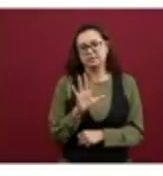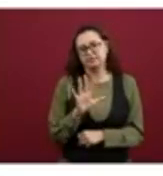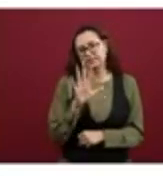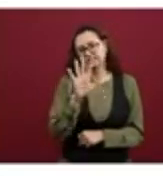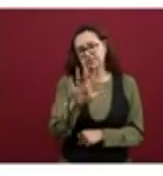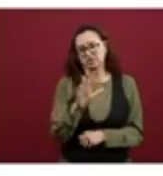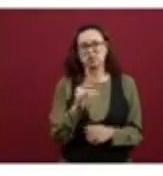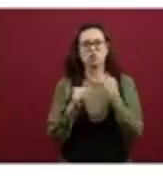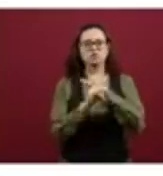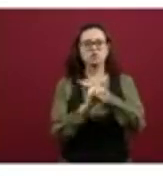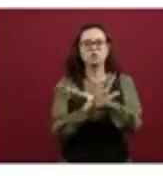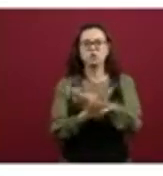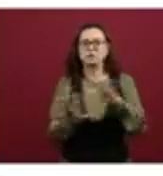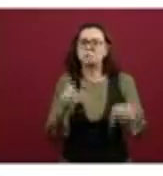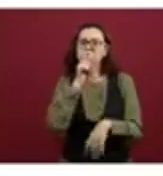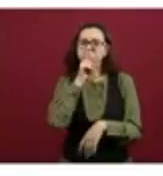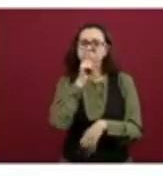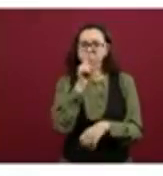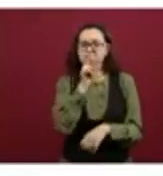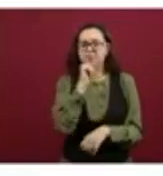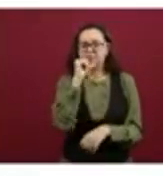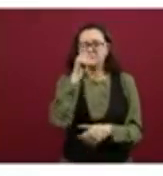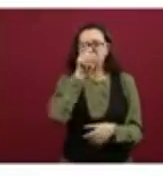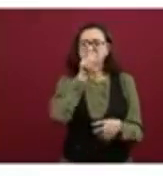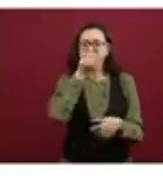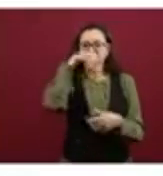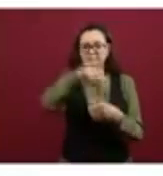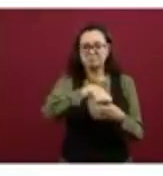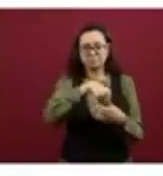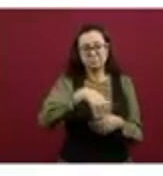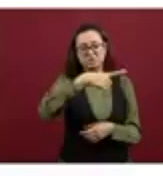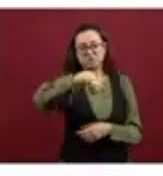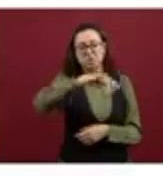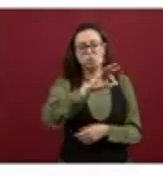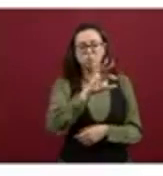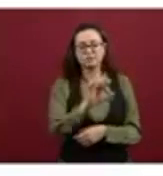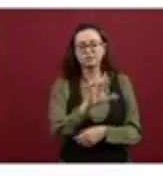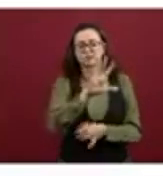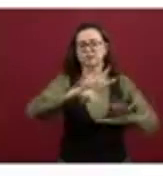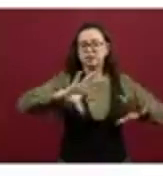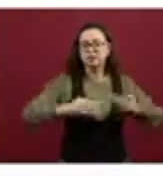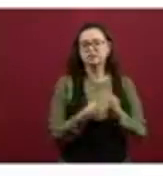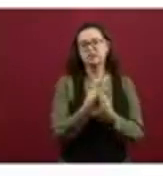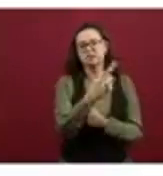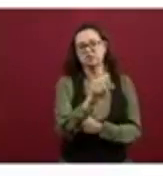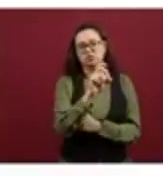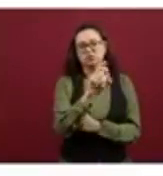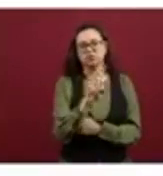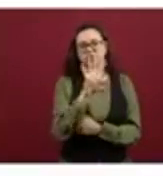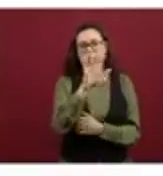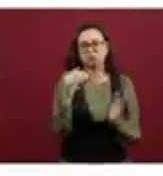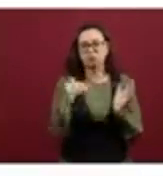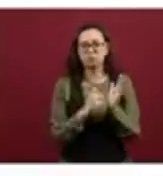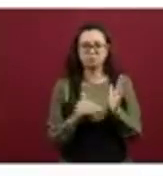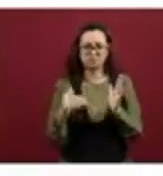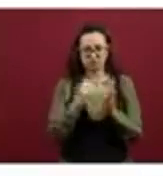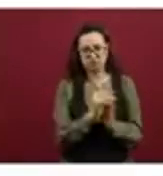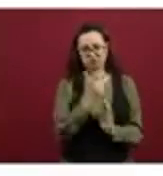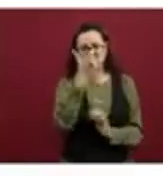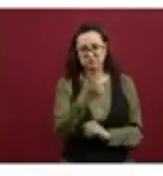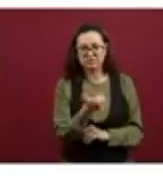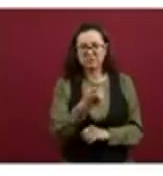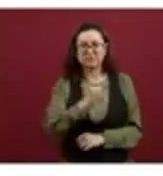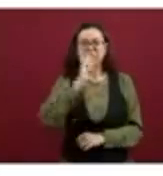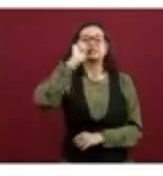información. Esas condonaciones de esos 45 suman 134 mil millones de pesos. O sea, si ese